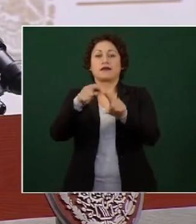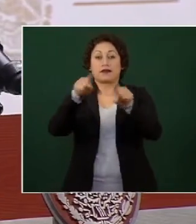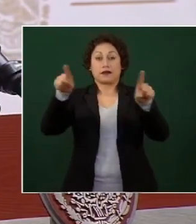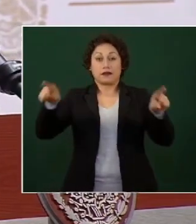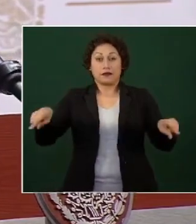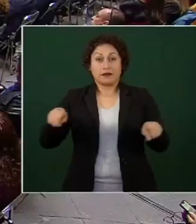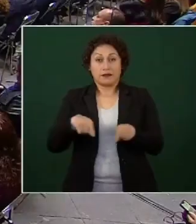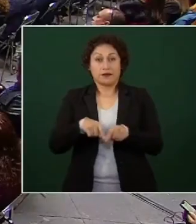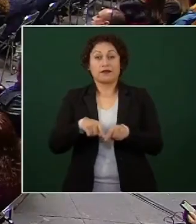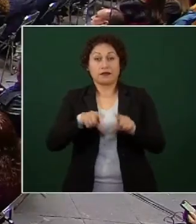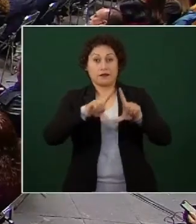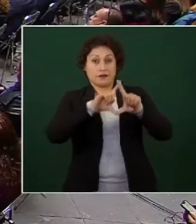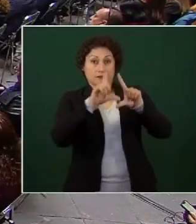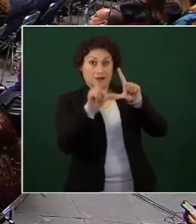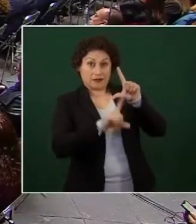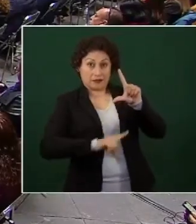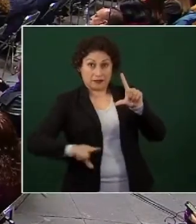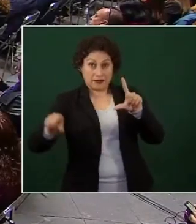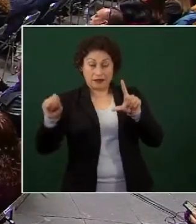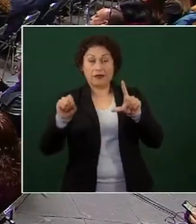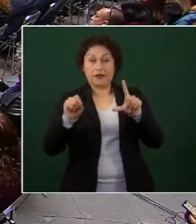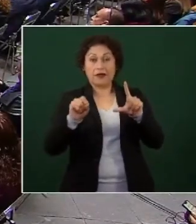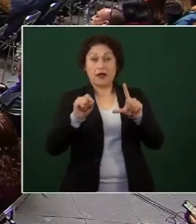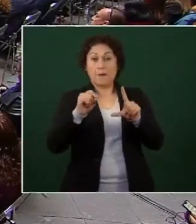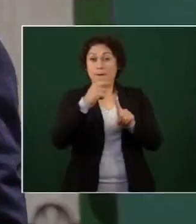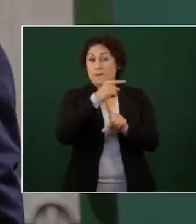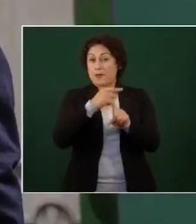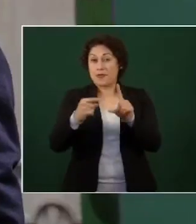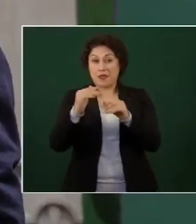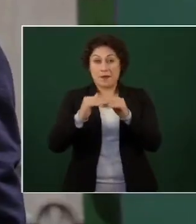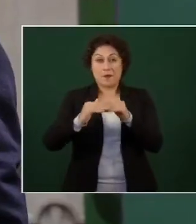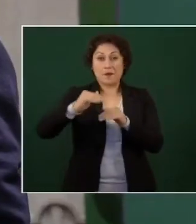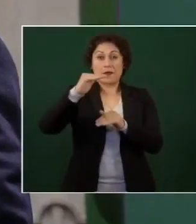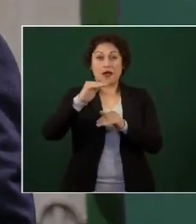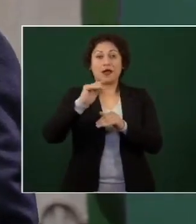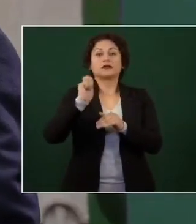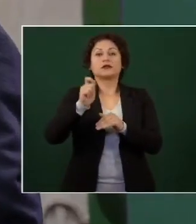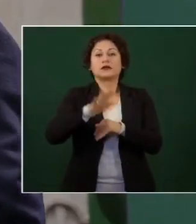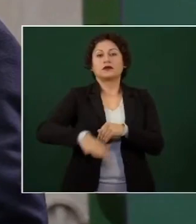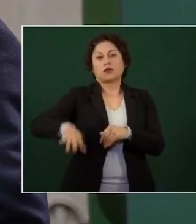territorial de nuestro país, es todavía propiedad social.